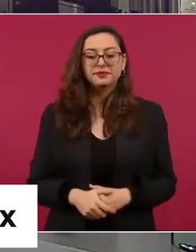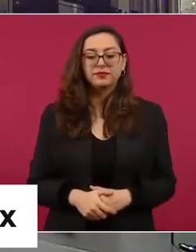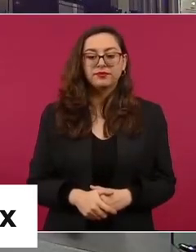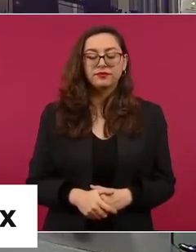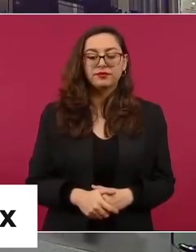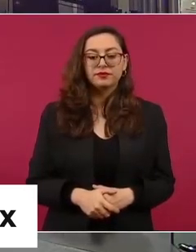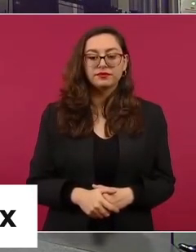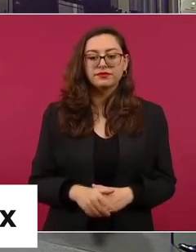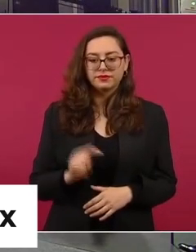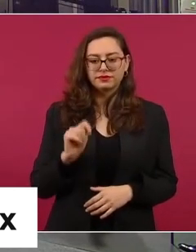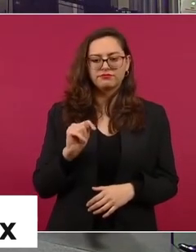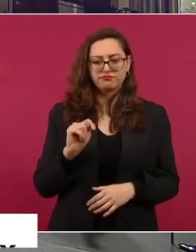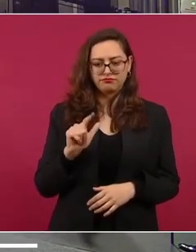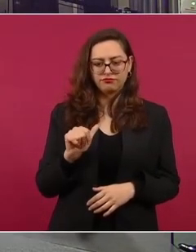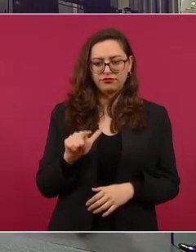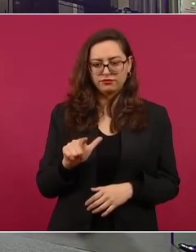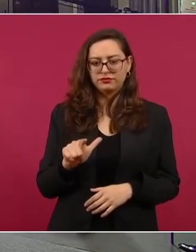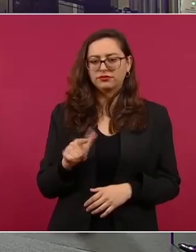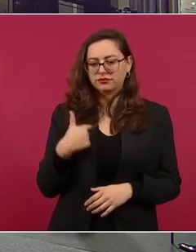con Total.